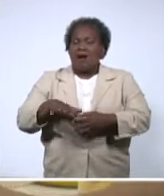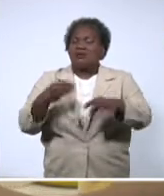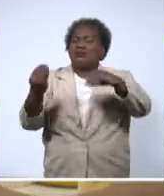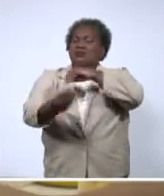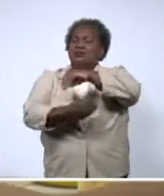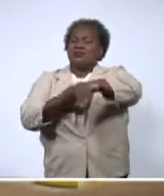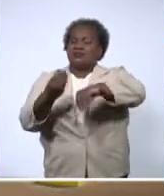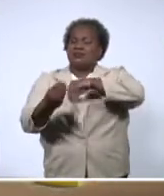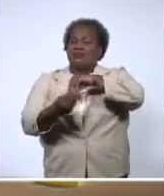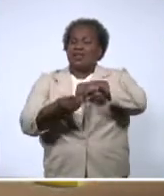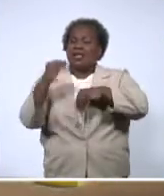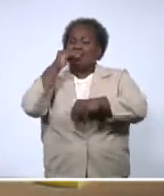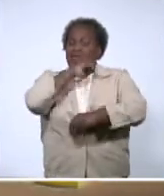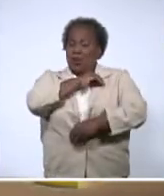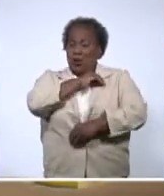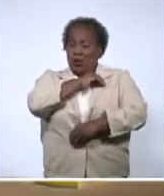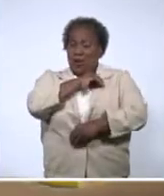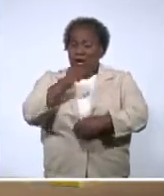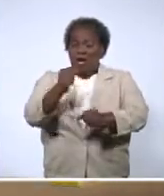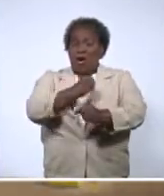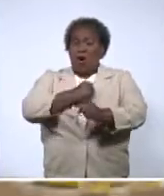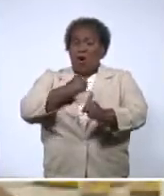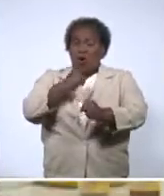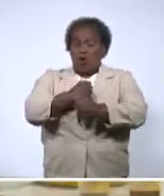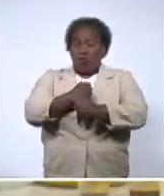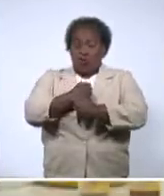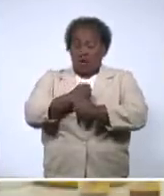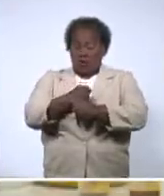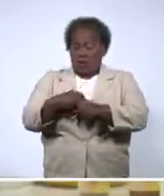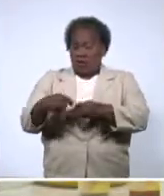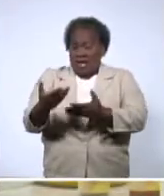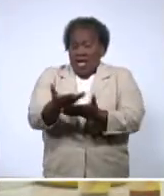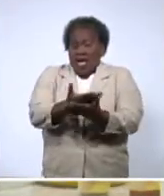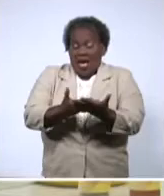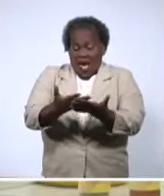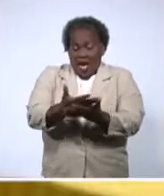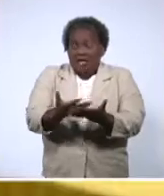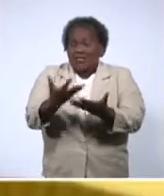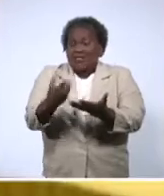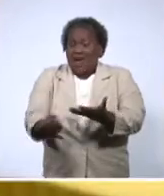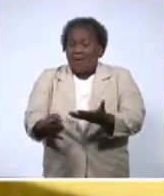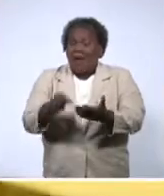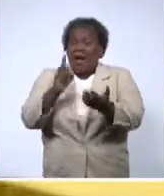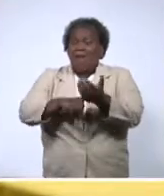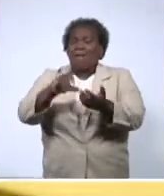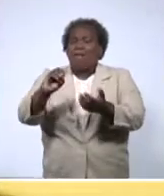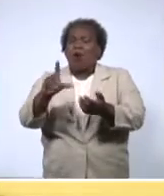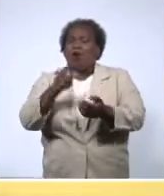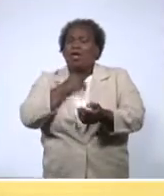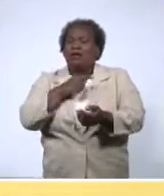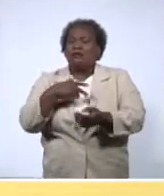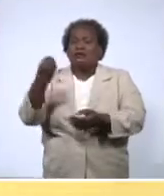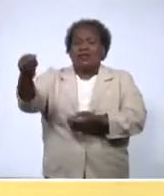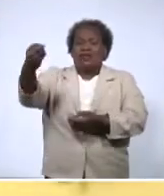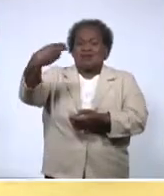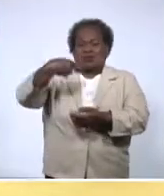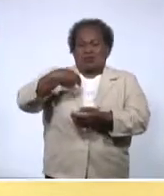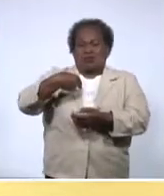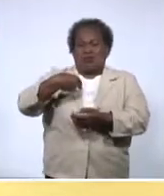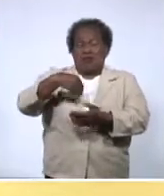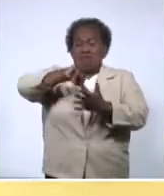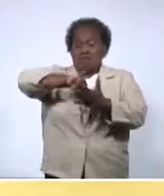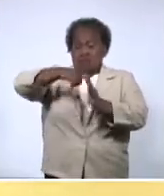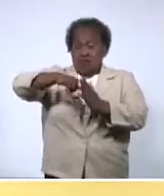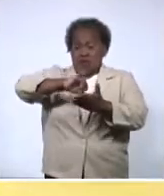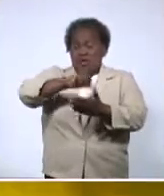tecnología en el cual se utiliza una trampa de polen que son importadas. Este proyecto pretende